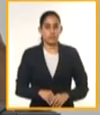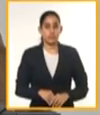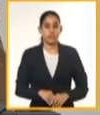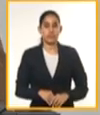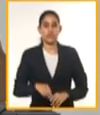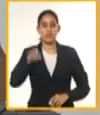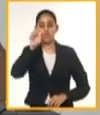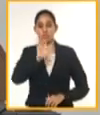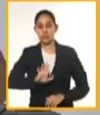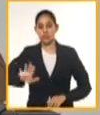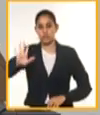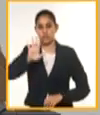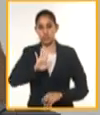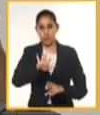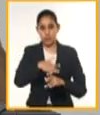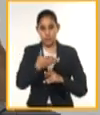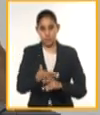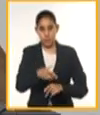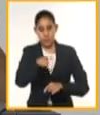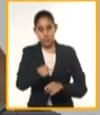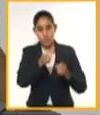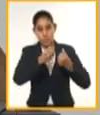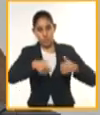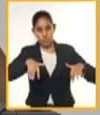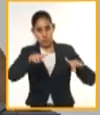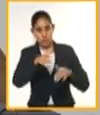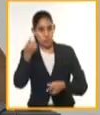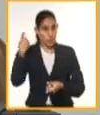Europa, después de ver todo este show, de ver todo